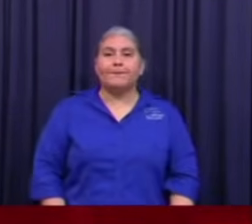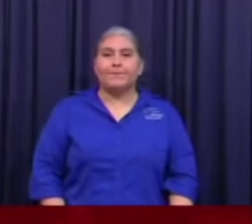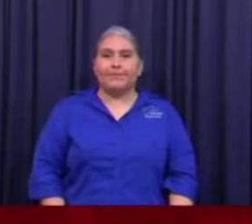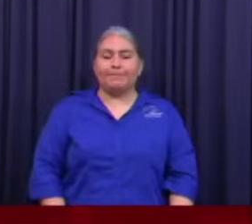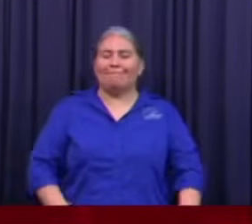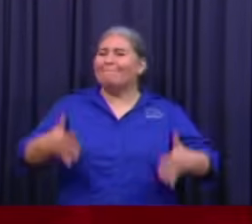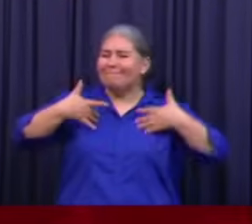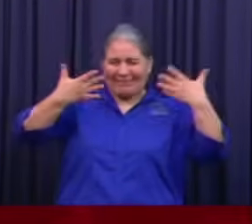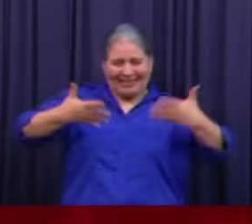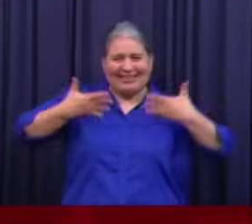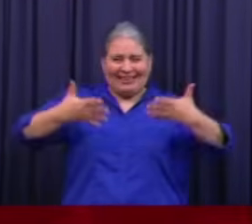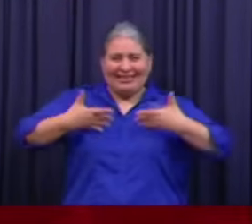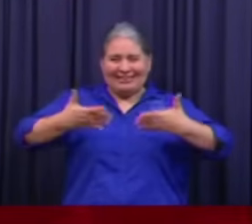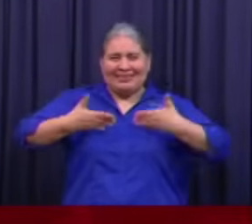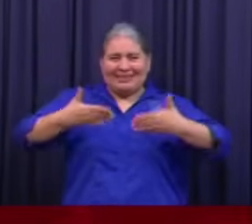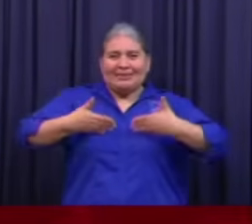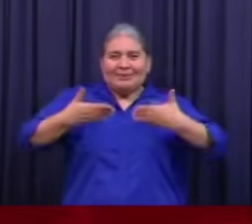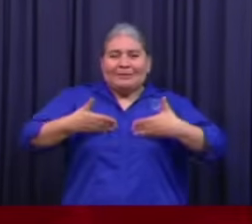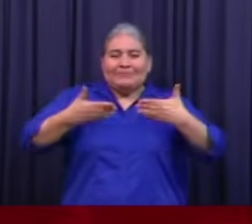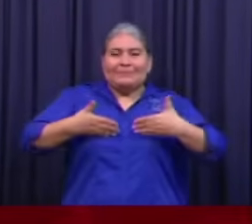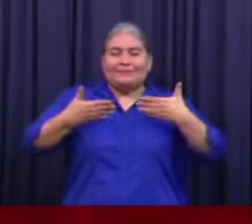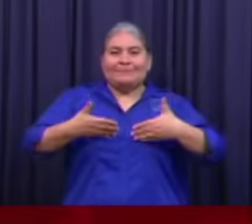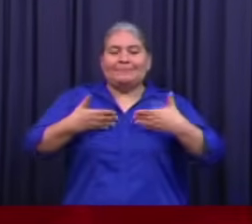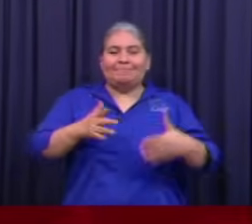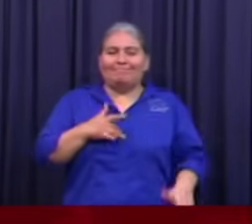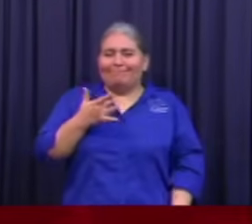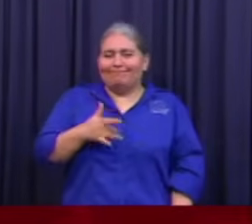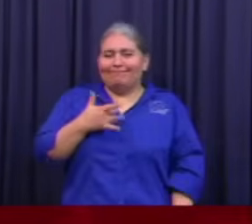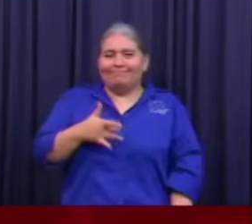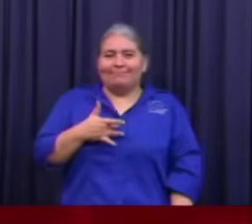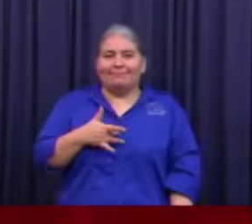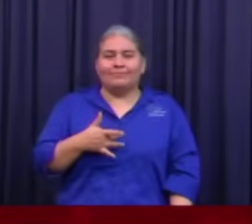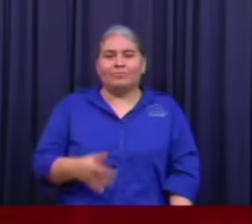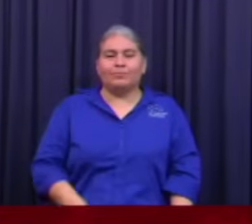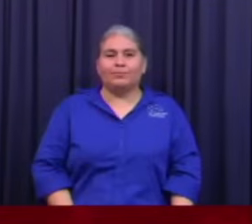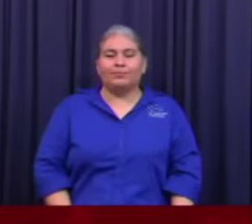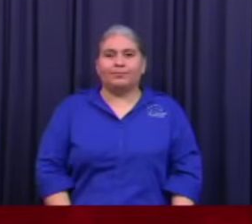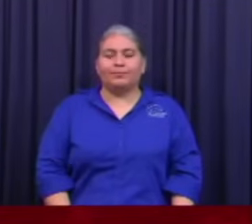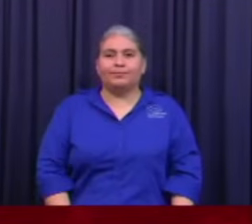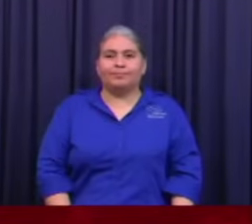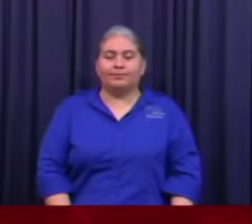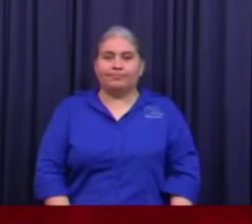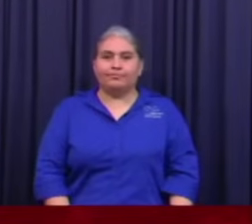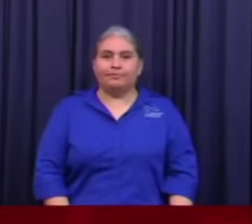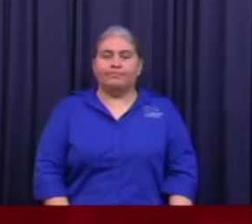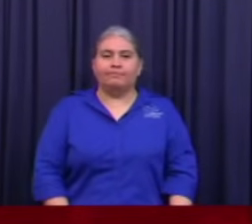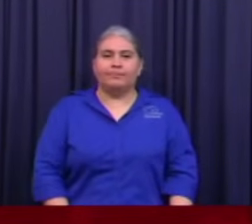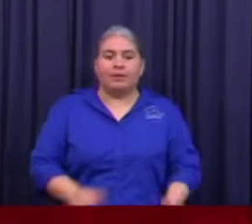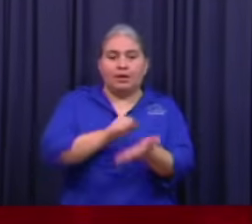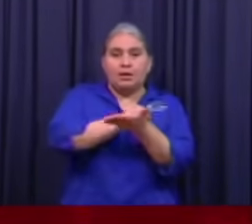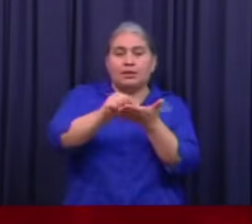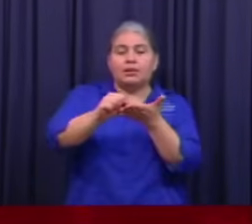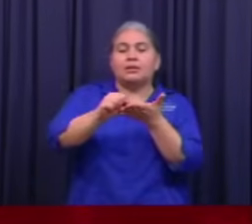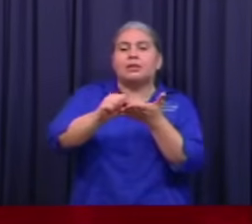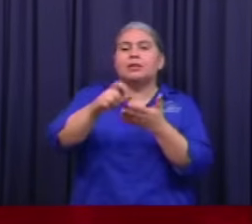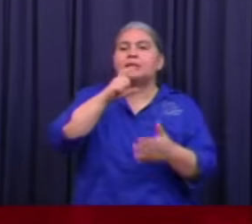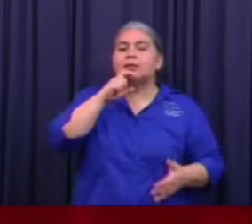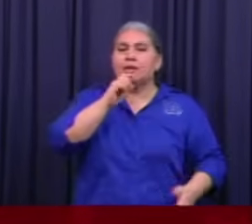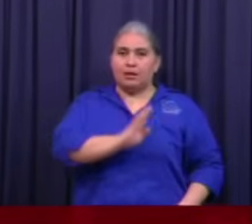es que se alegraron qué debería de traer la santa